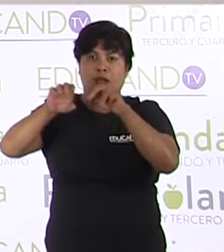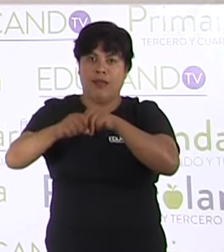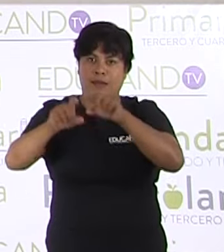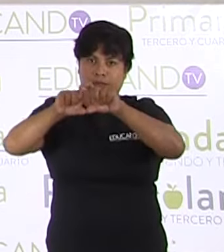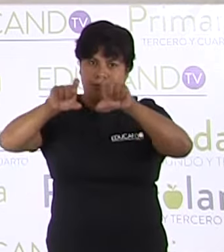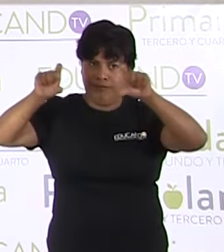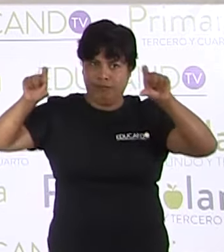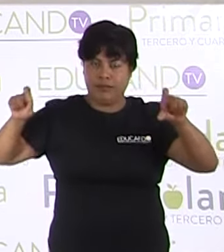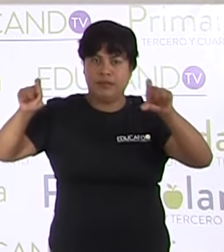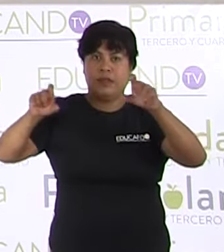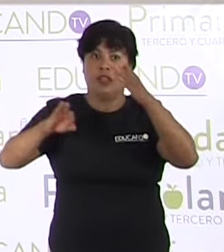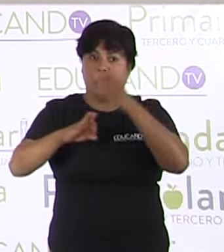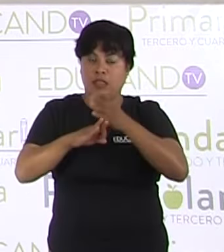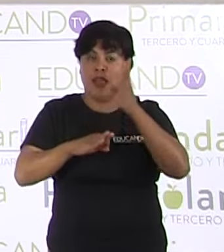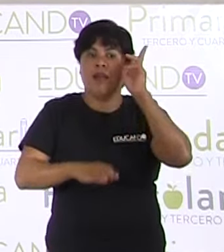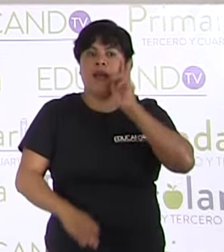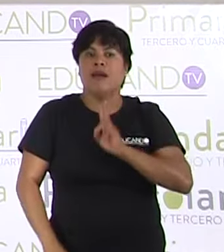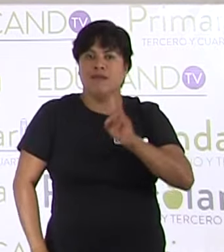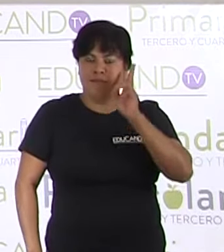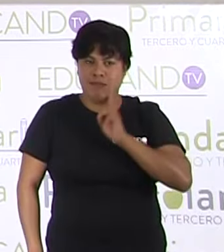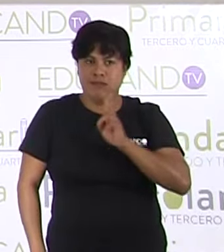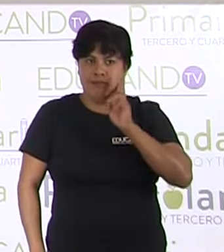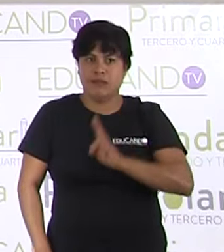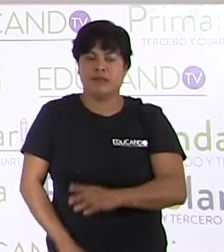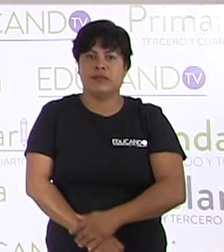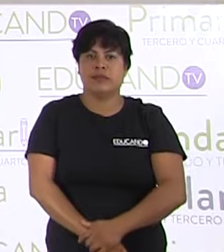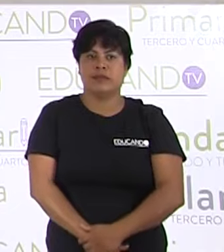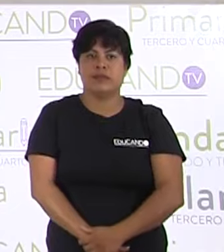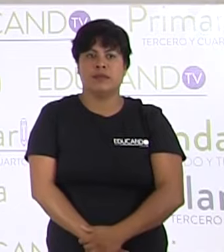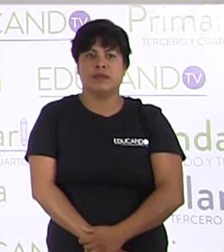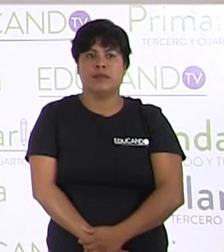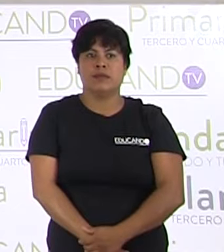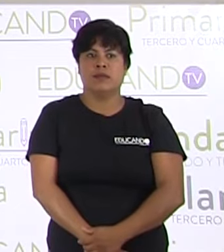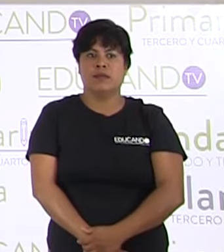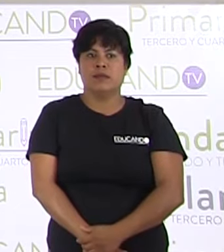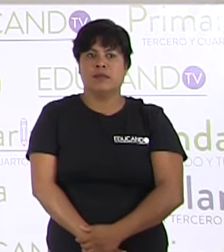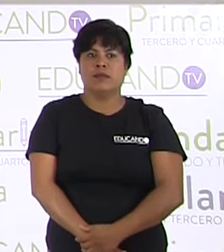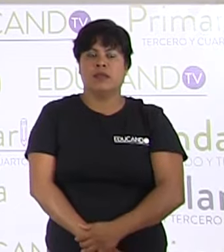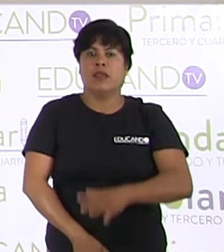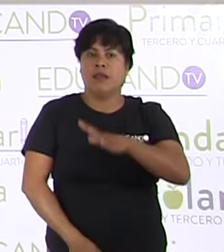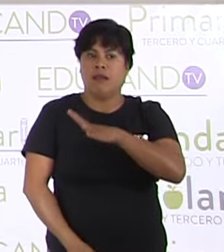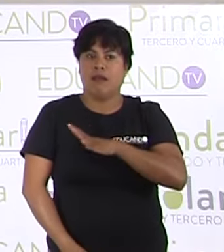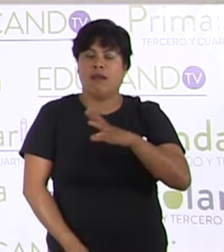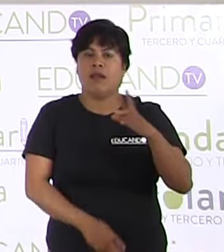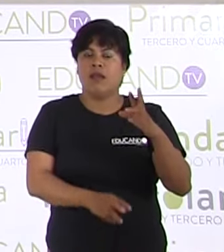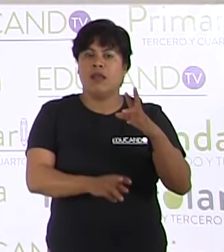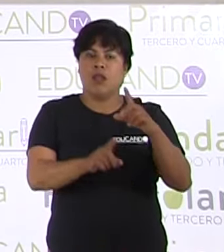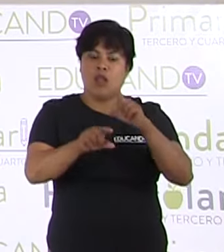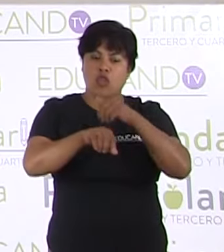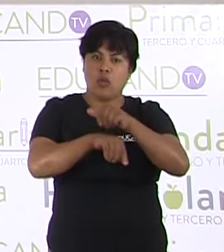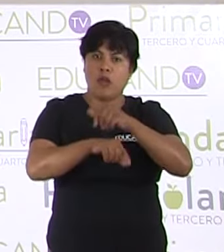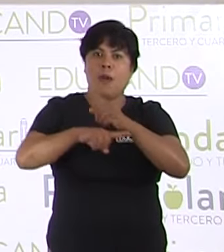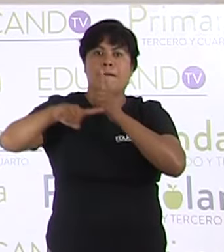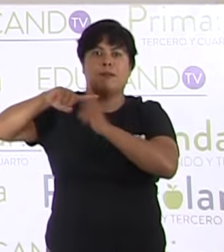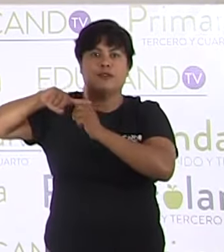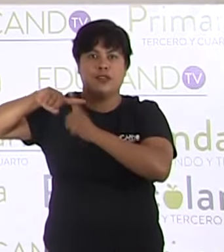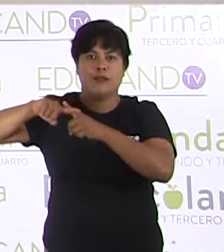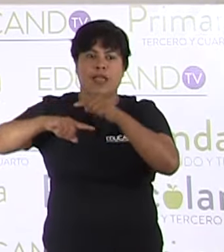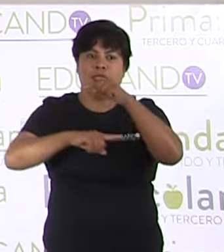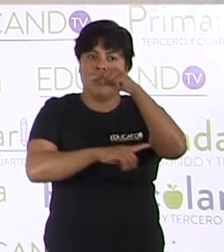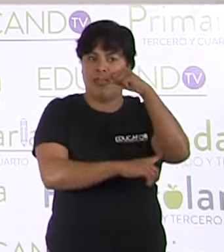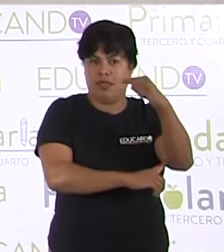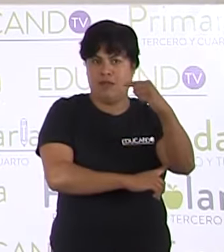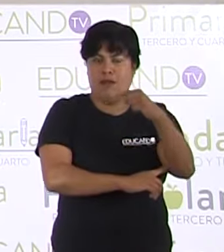numérica vamos ahora a representar una fracción positiva y una fracción